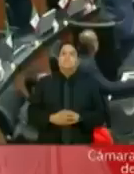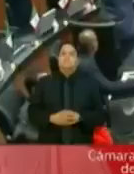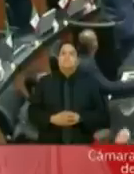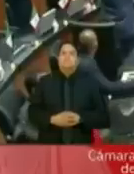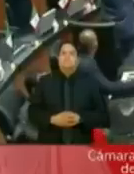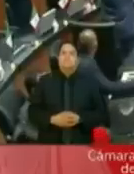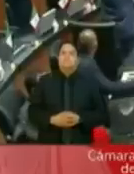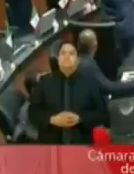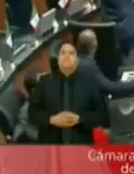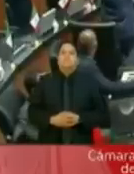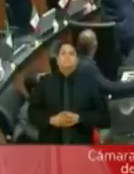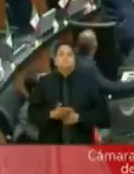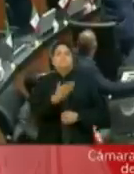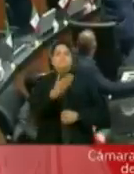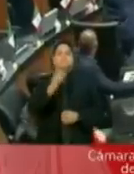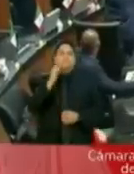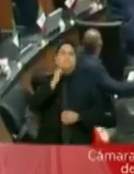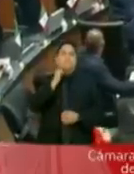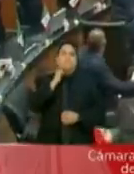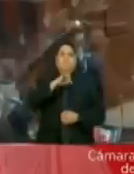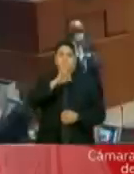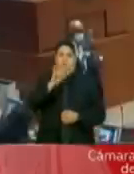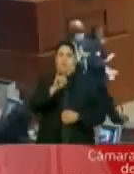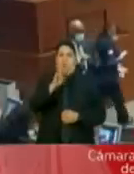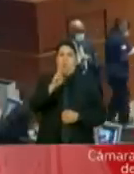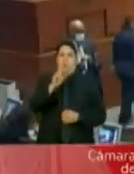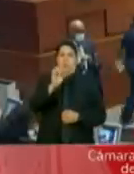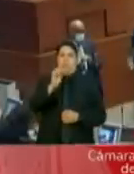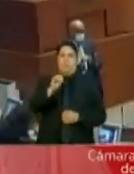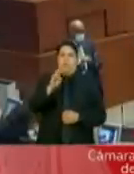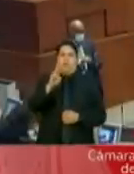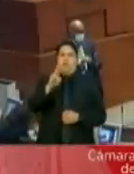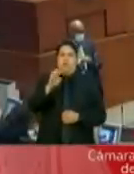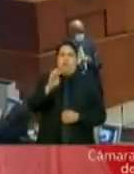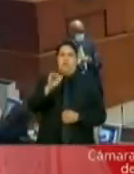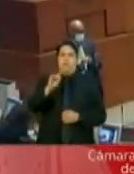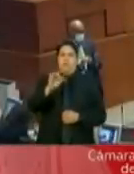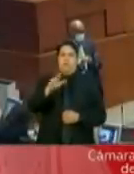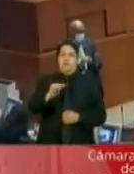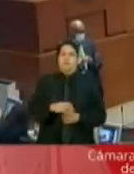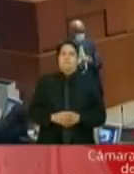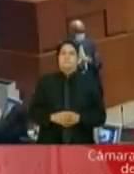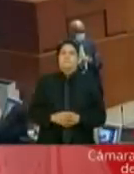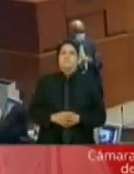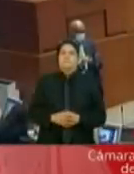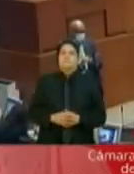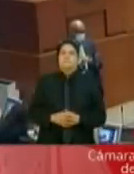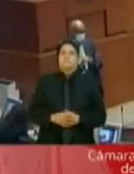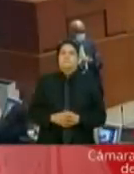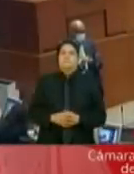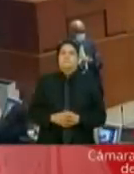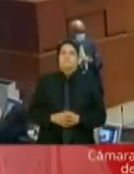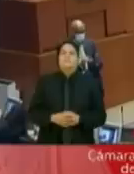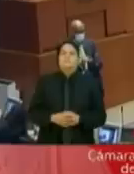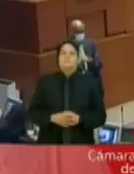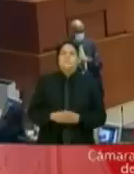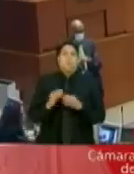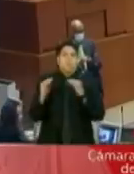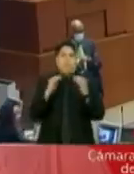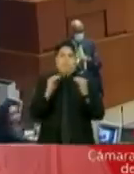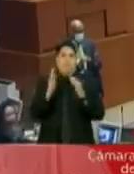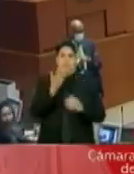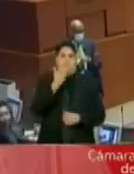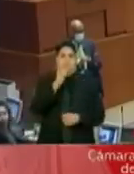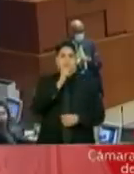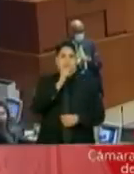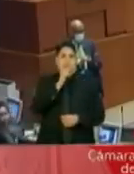necesitamos es ya formar buenos policías para que esto se resuelva. No es hablar del 28, del 30 o